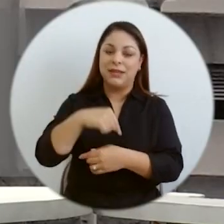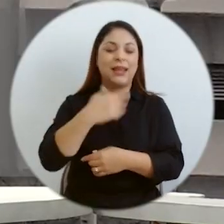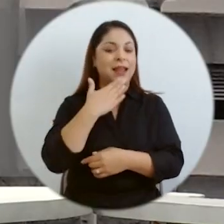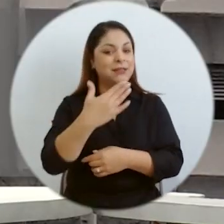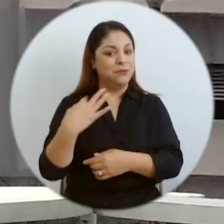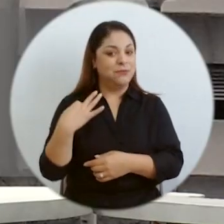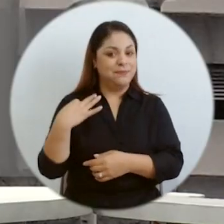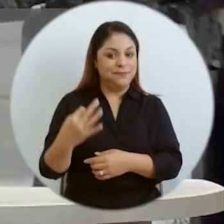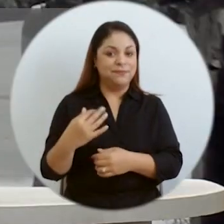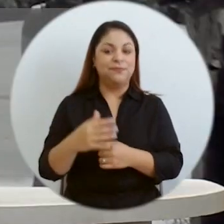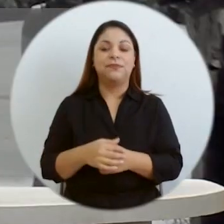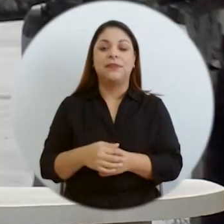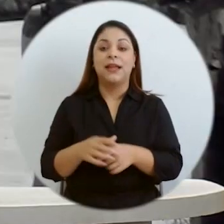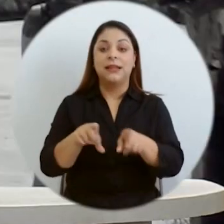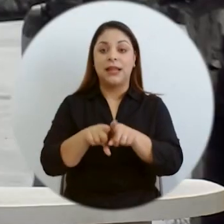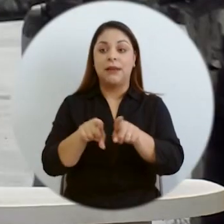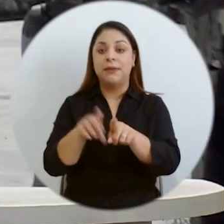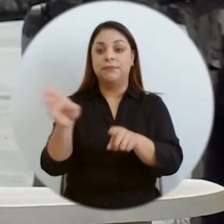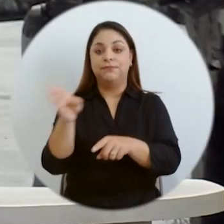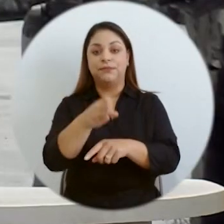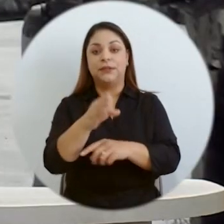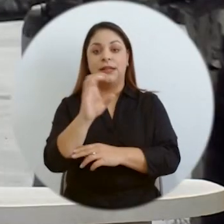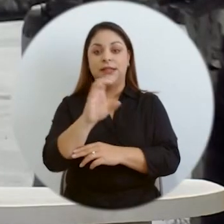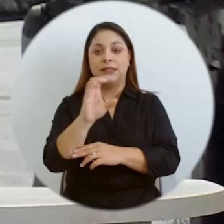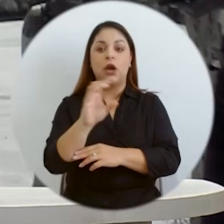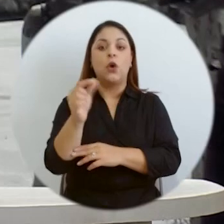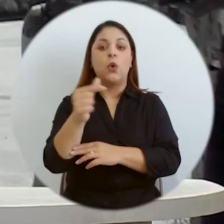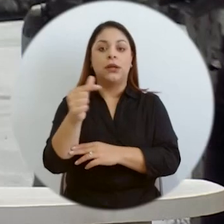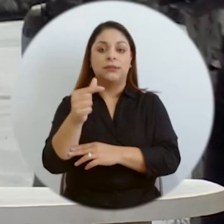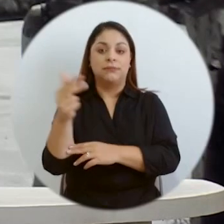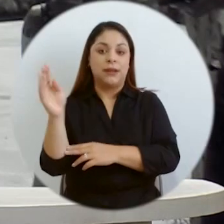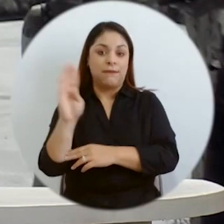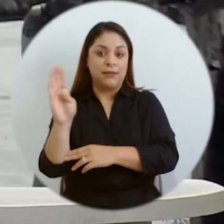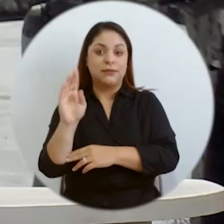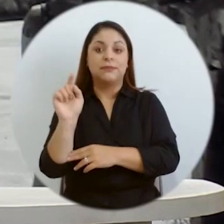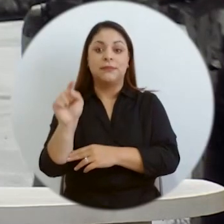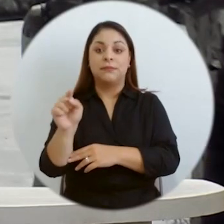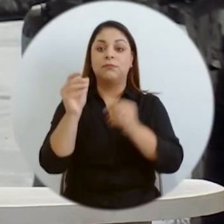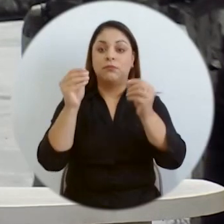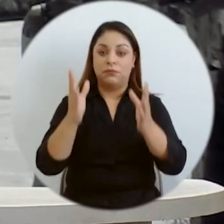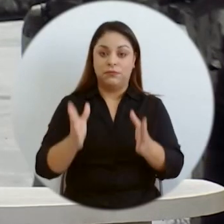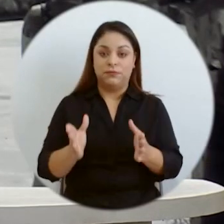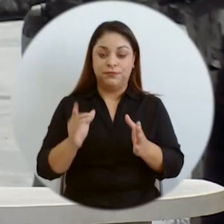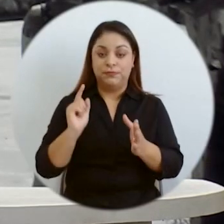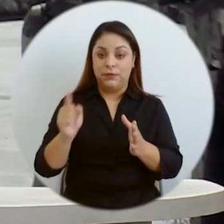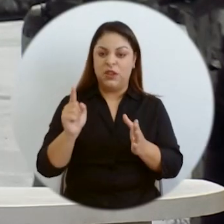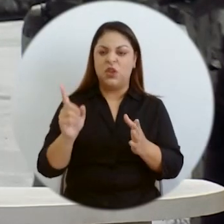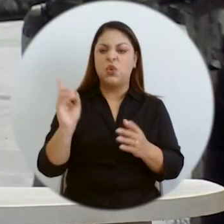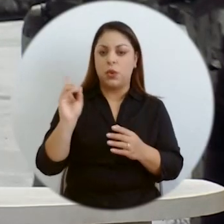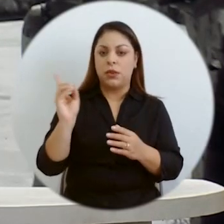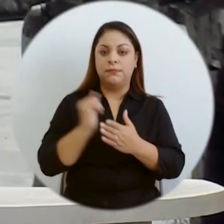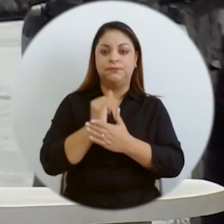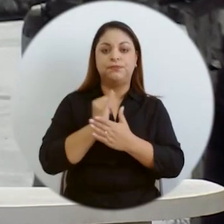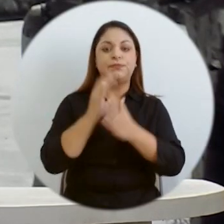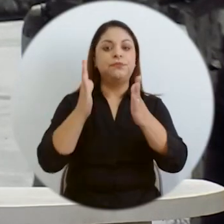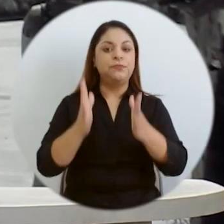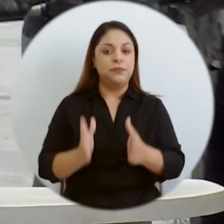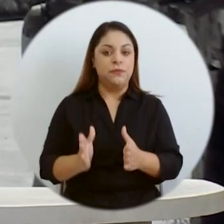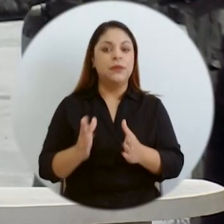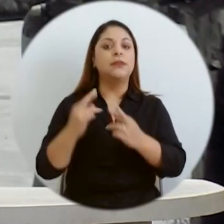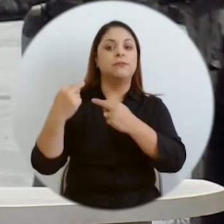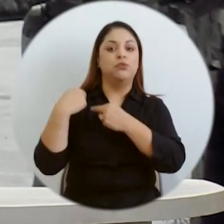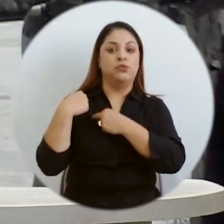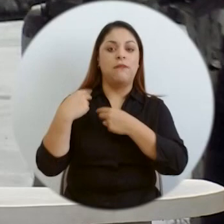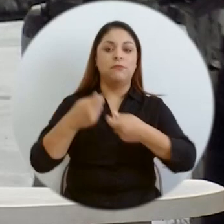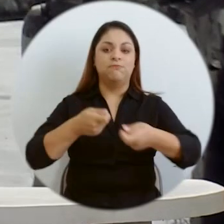invitación. También está con nosotros Cristian Golcher Benavides, quien es académico y docente e investigador, responsable